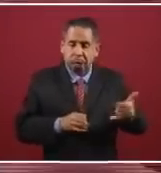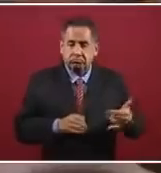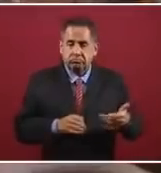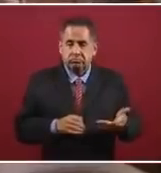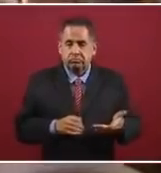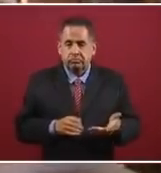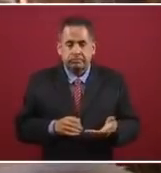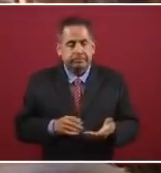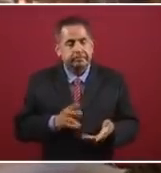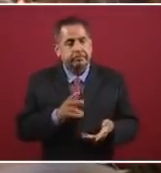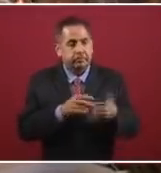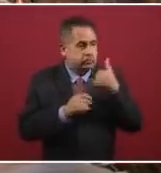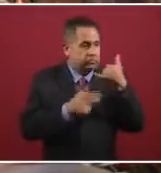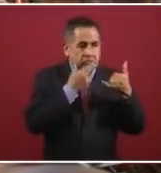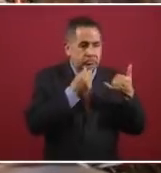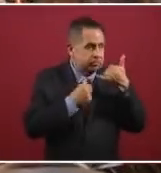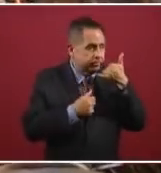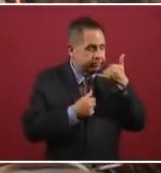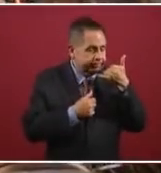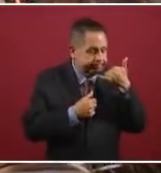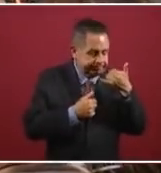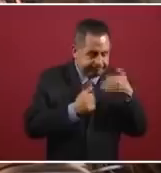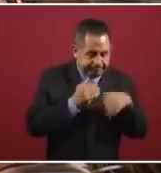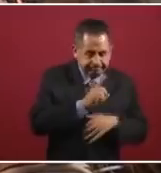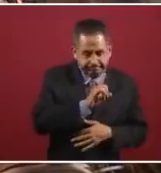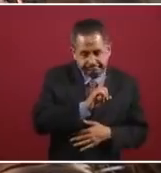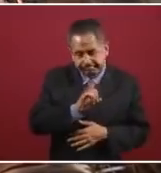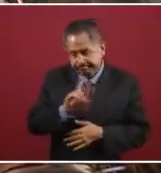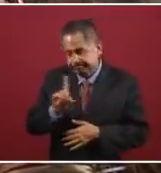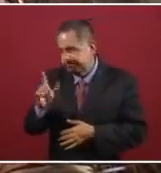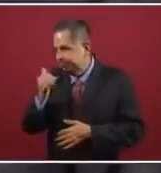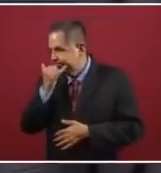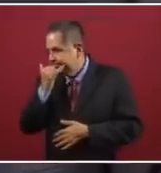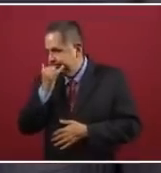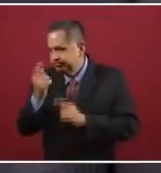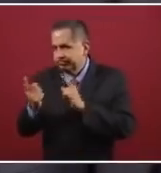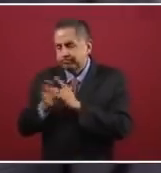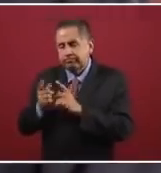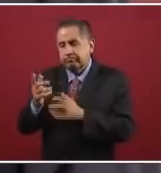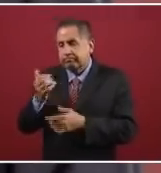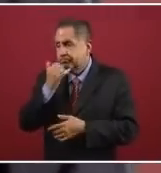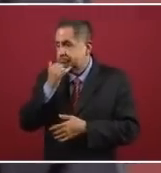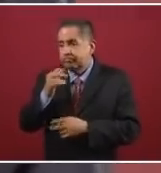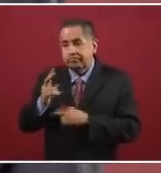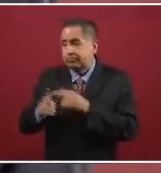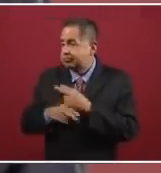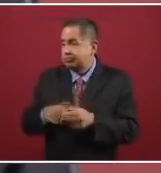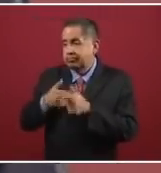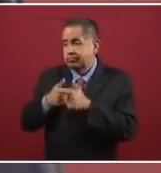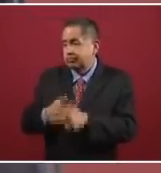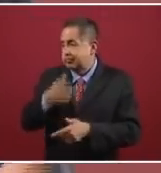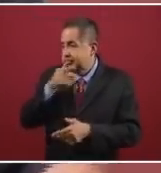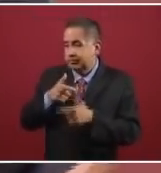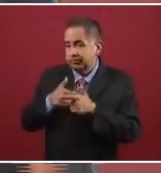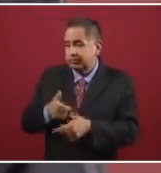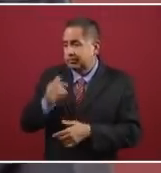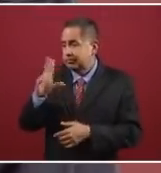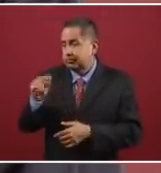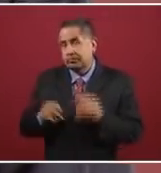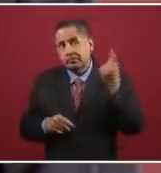Entonces viene el conductor conmigo y me dice: ya no vamos a poder